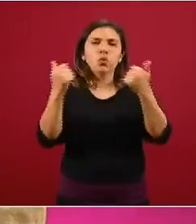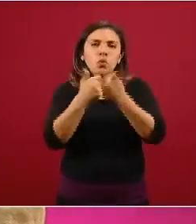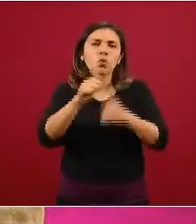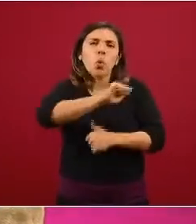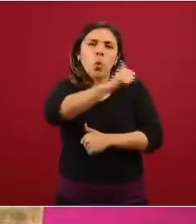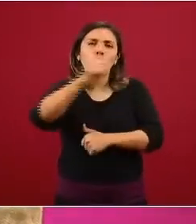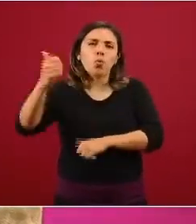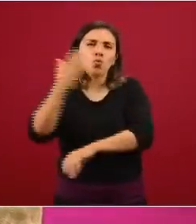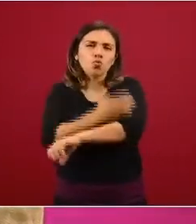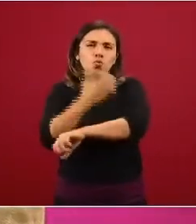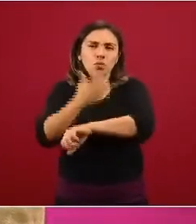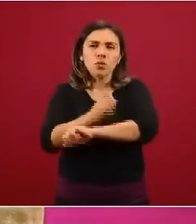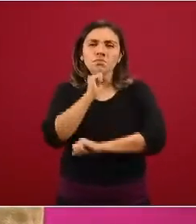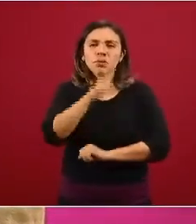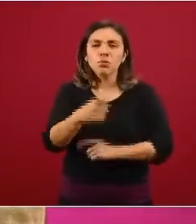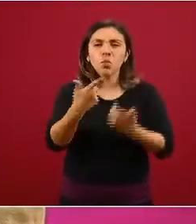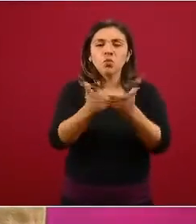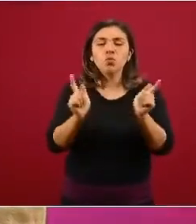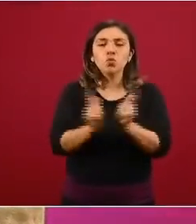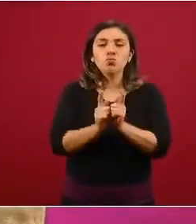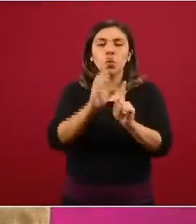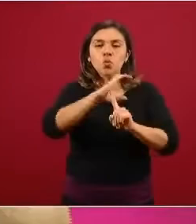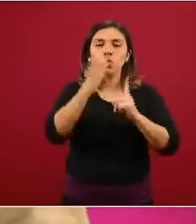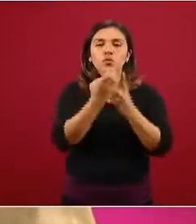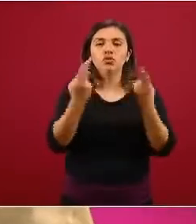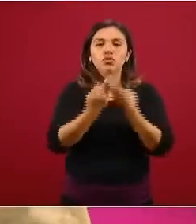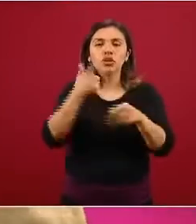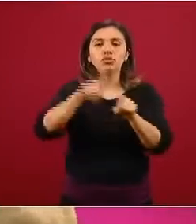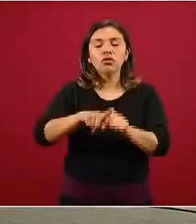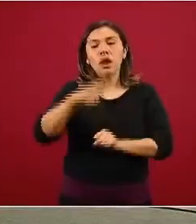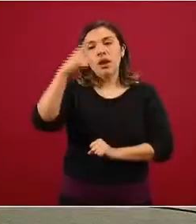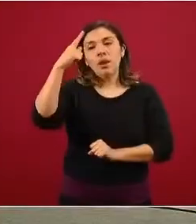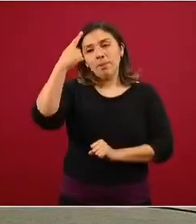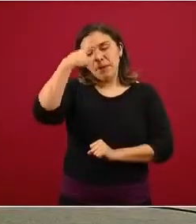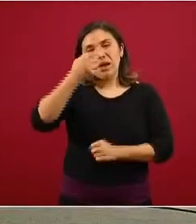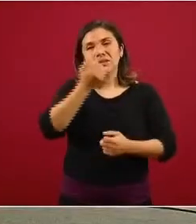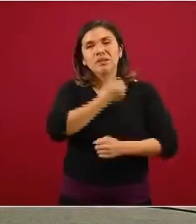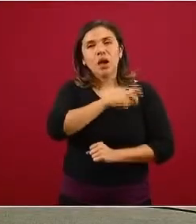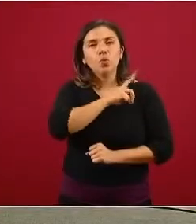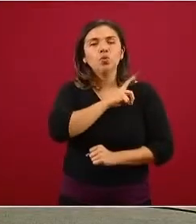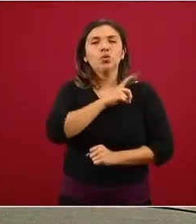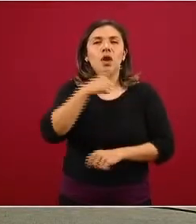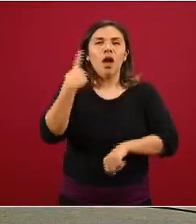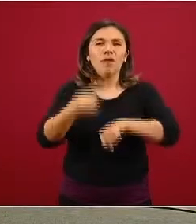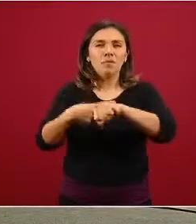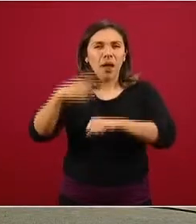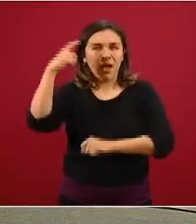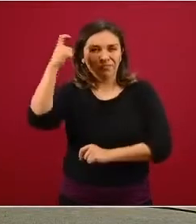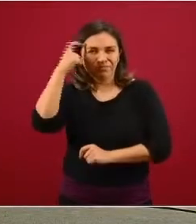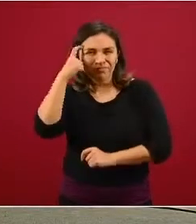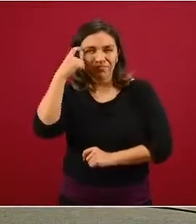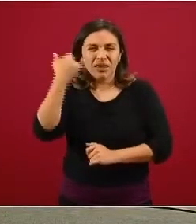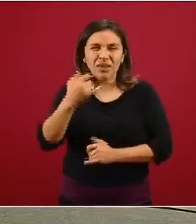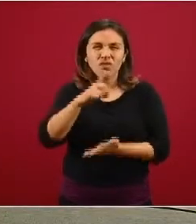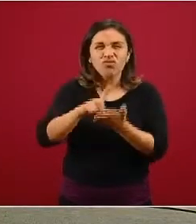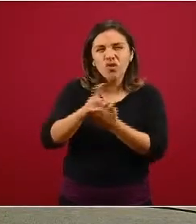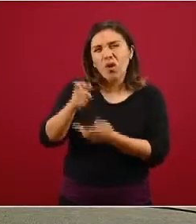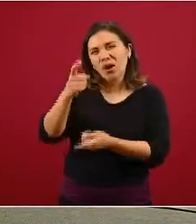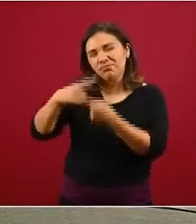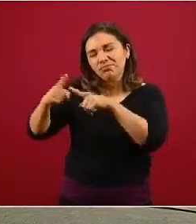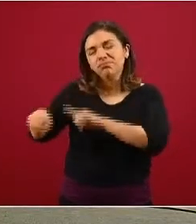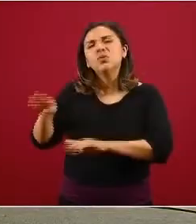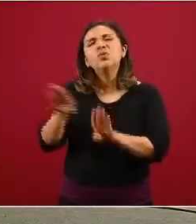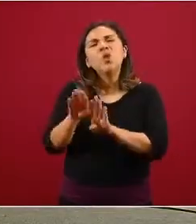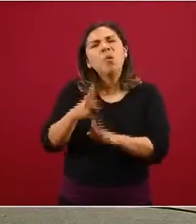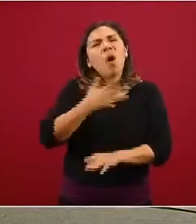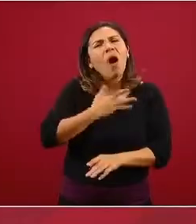otros colegas del grupo de la Comisión Nacional de Salud Mental y Adicciones en proceso de creación sobre las